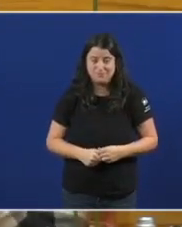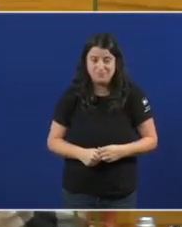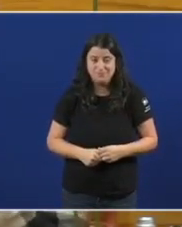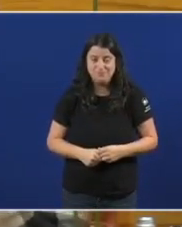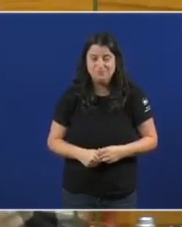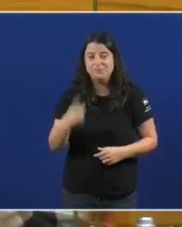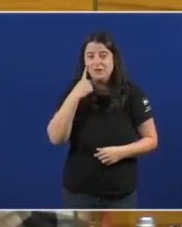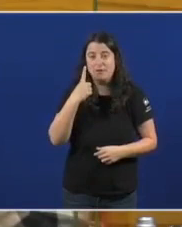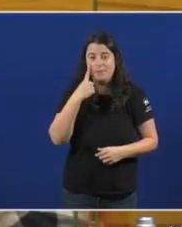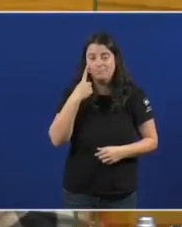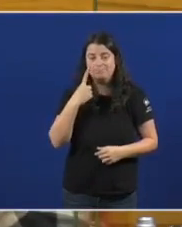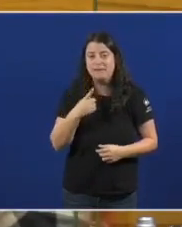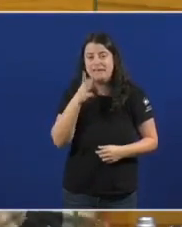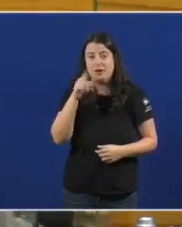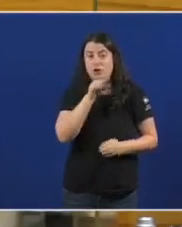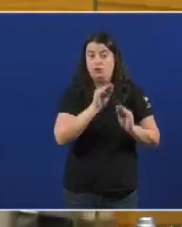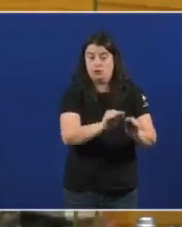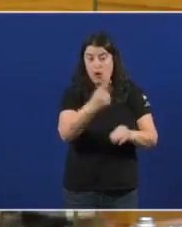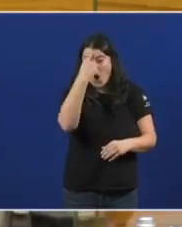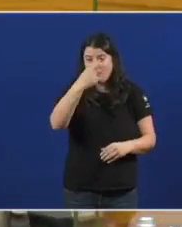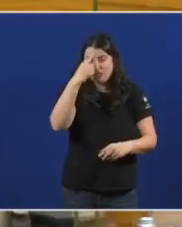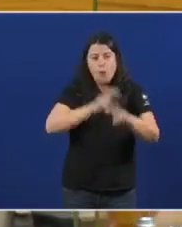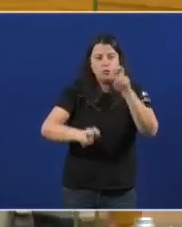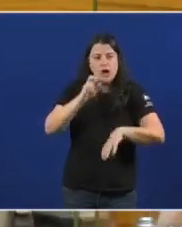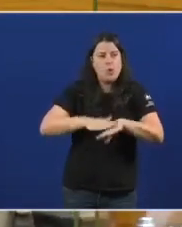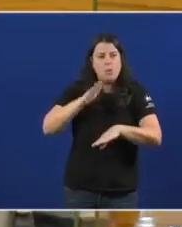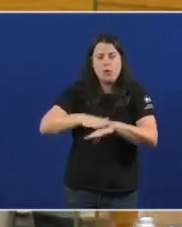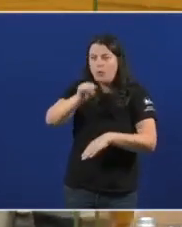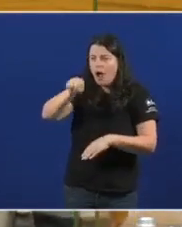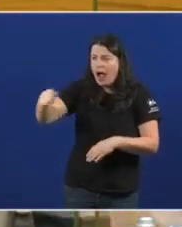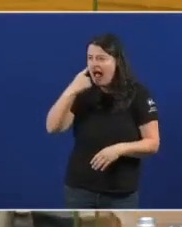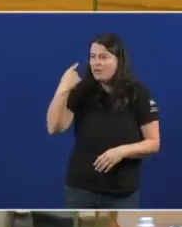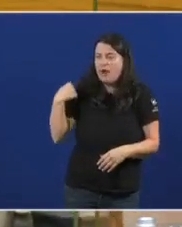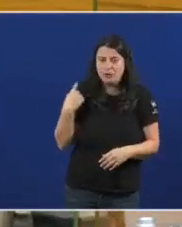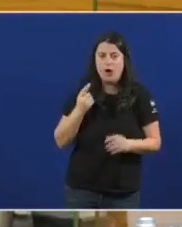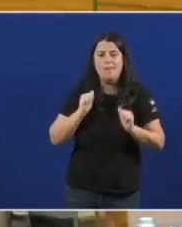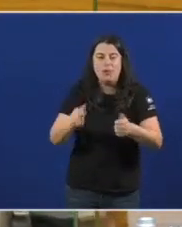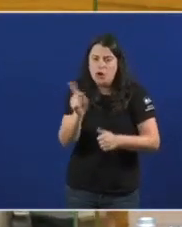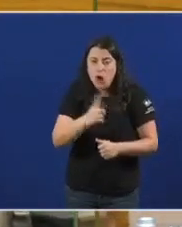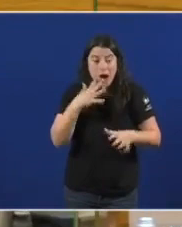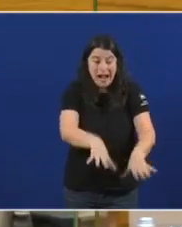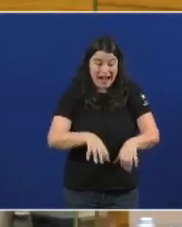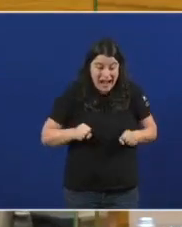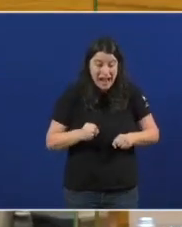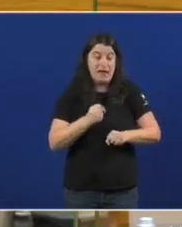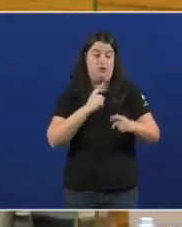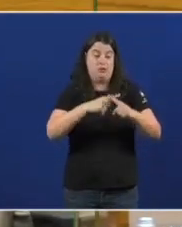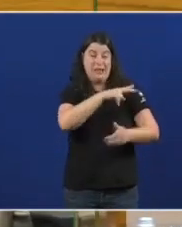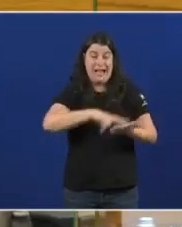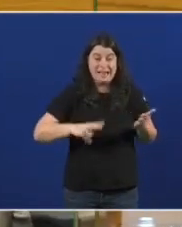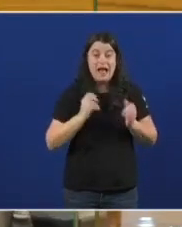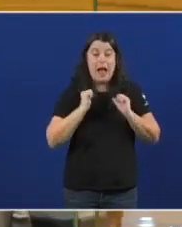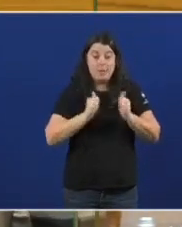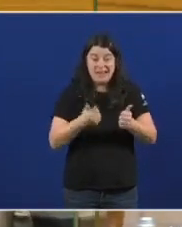E mire, é que sabe que pasa? É que a súa obsesión por buscar culpables non empezou hai un ano. É que empezou desde que se sentou na presidencia da Xunta de Galiza,